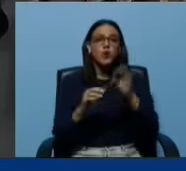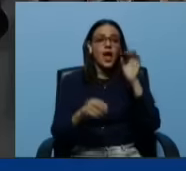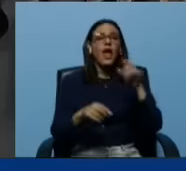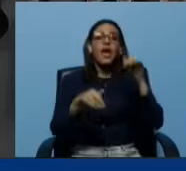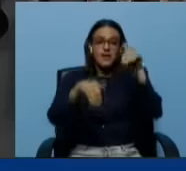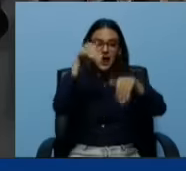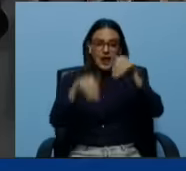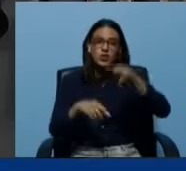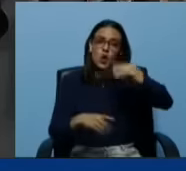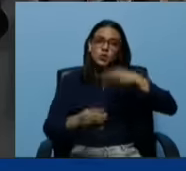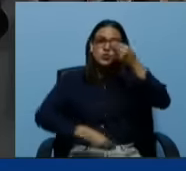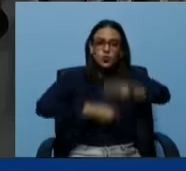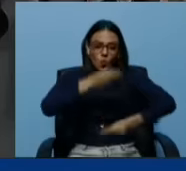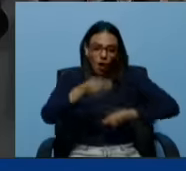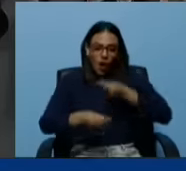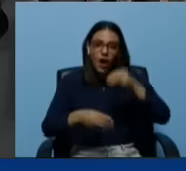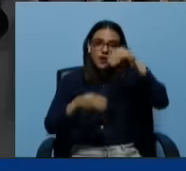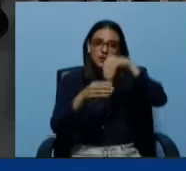contencioso.